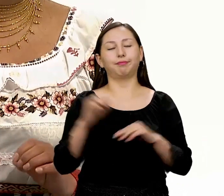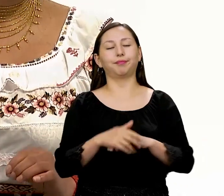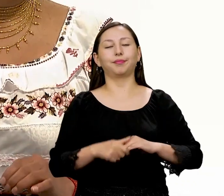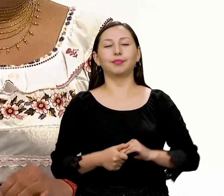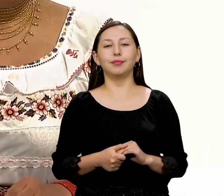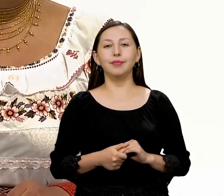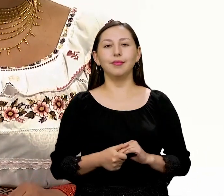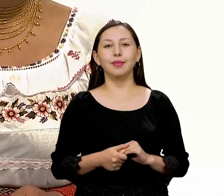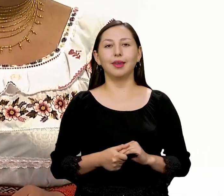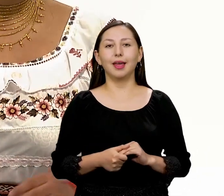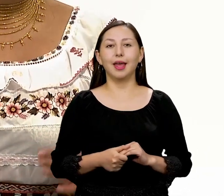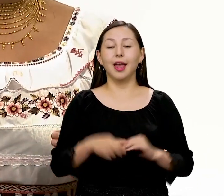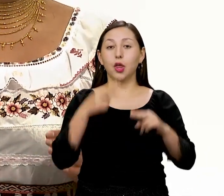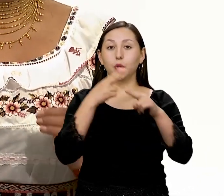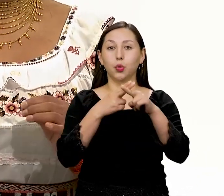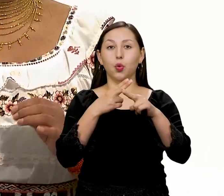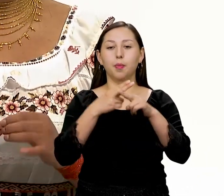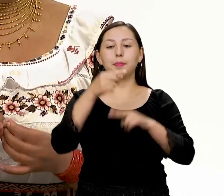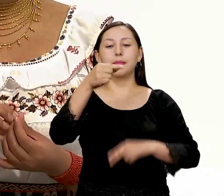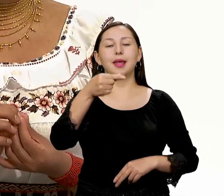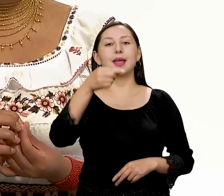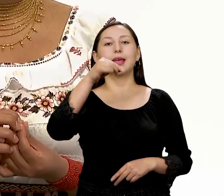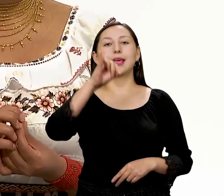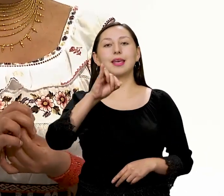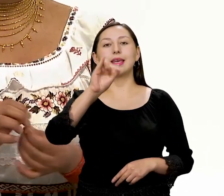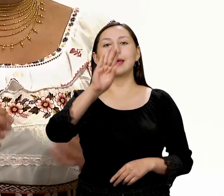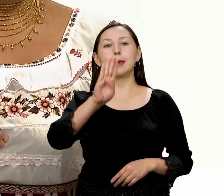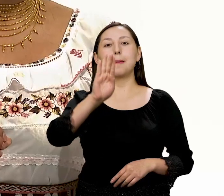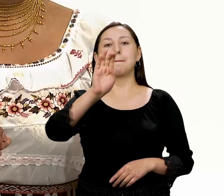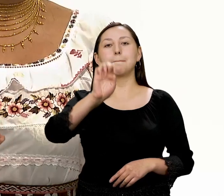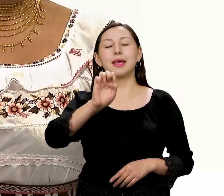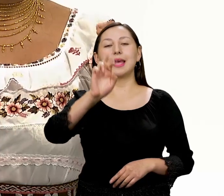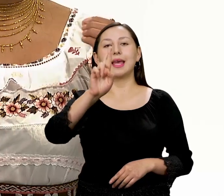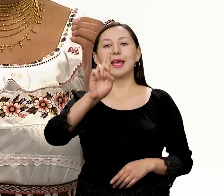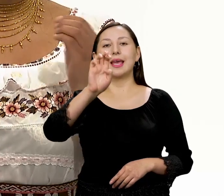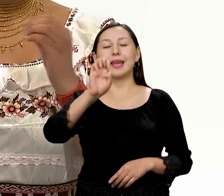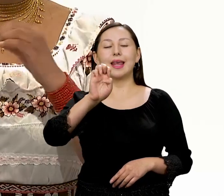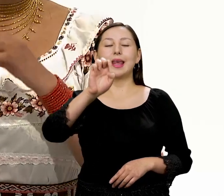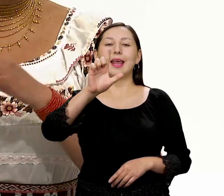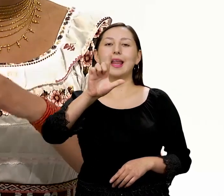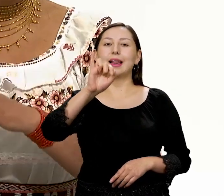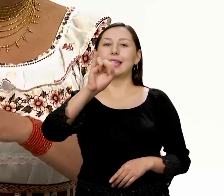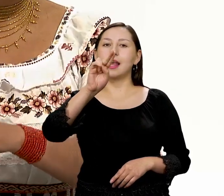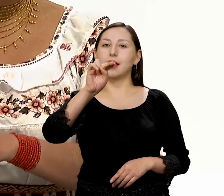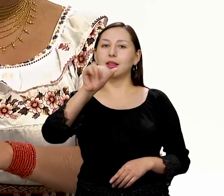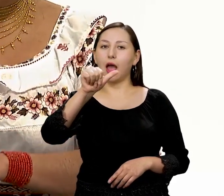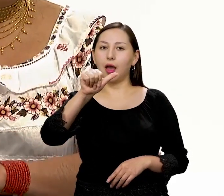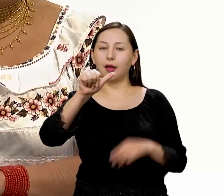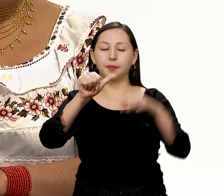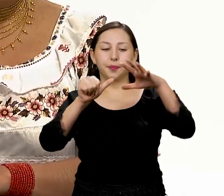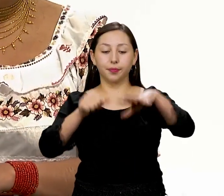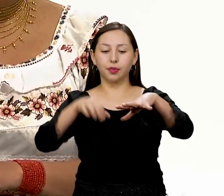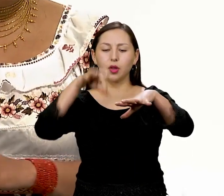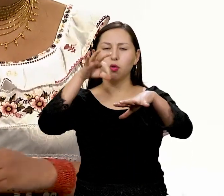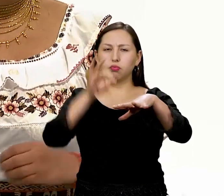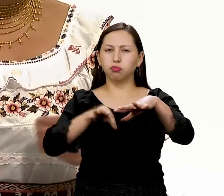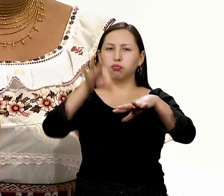llama giberelina. Esta giberelina lo que hace al momento de ser aplicada a nuestro